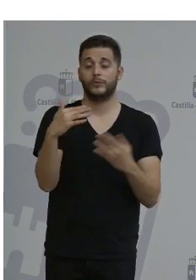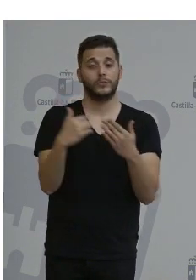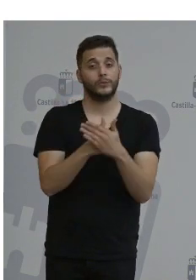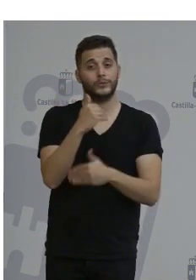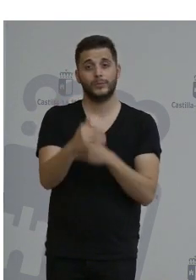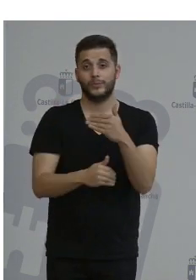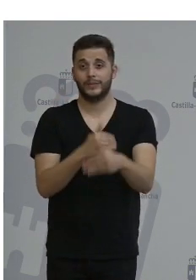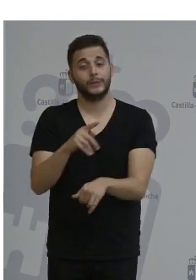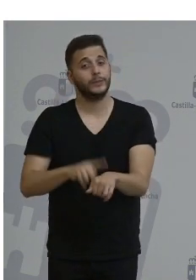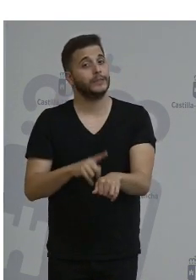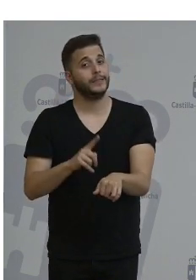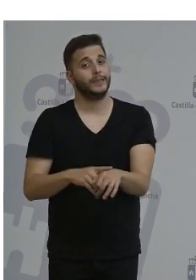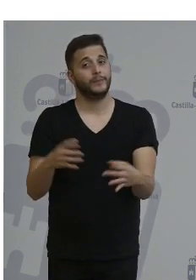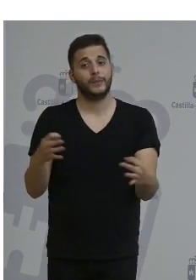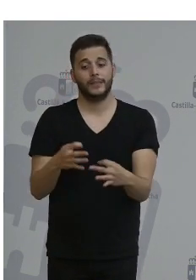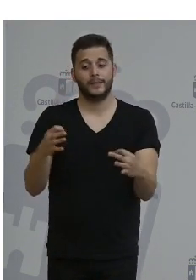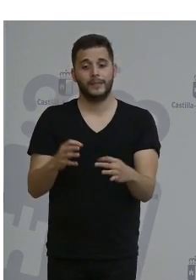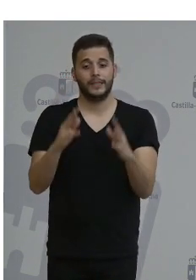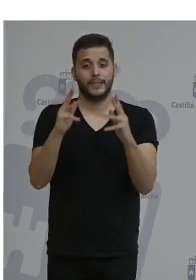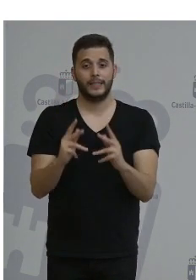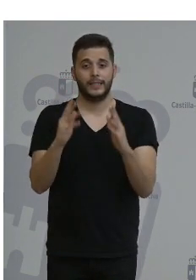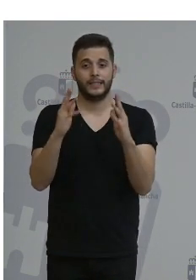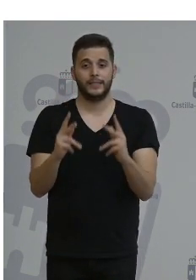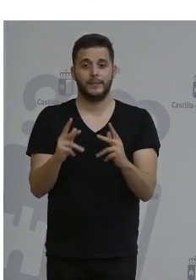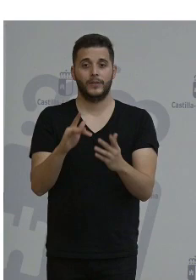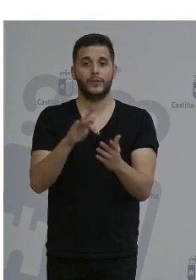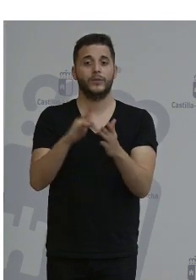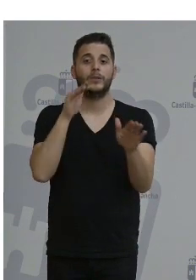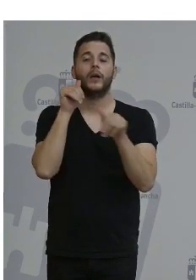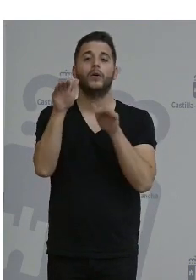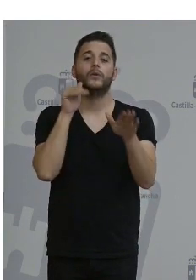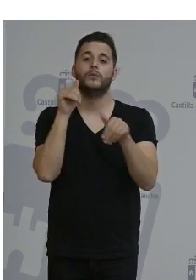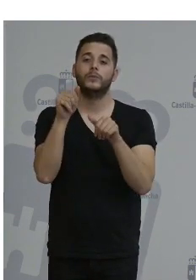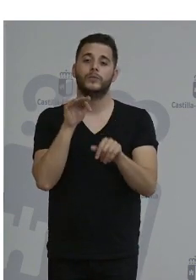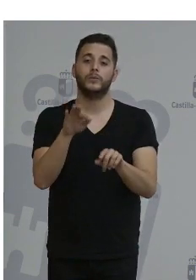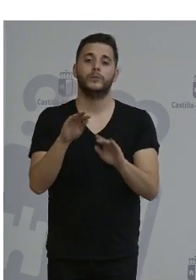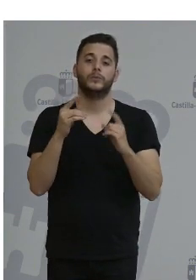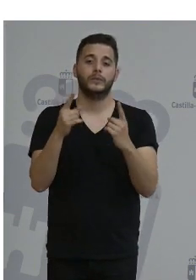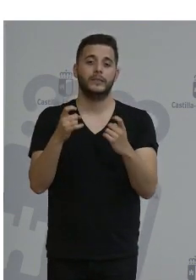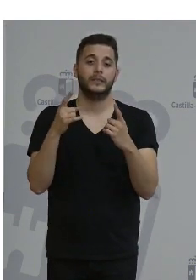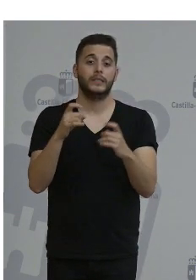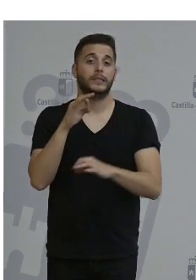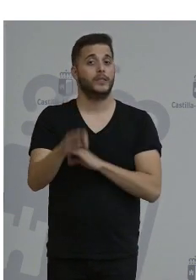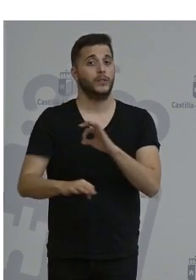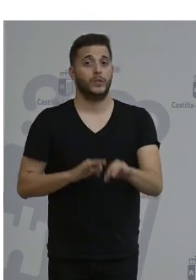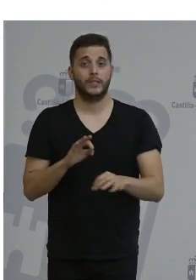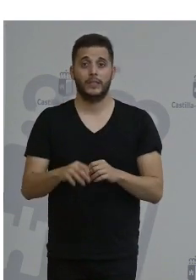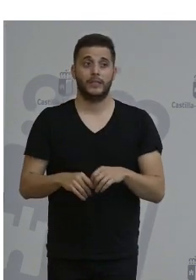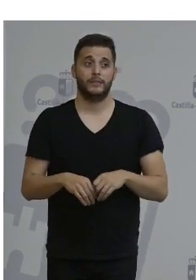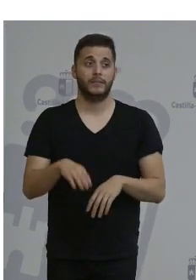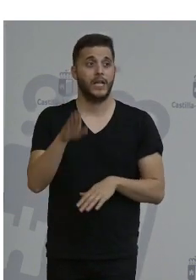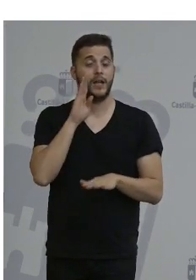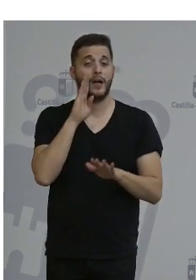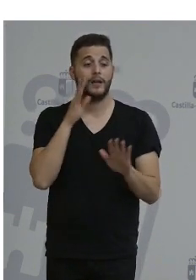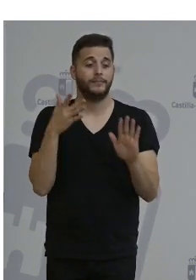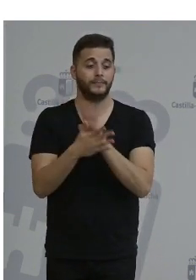su tiempo y la Administración, de cara a las sucesivas convocatorias, necesita organizarse. Como he puesto de manifiesto,